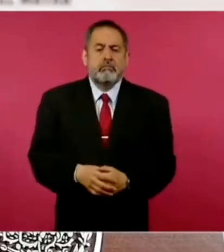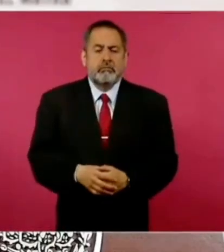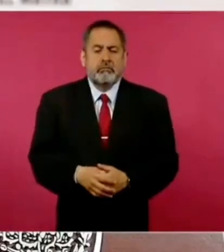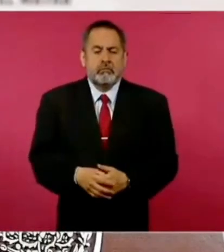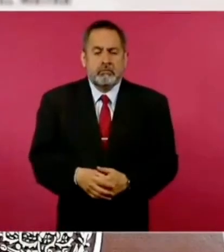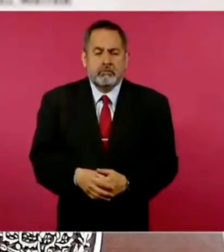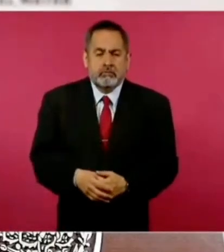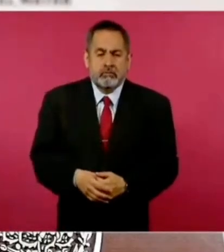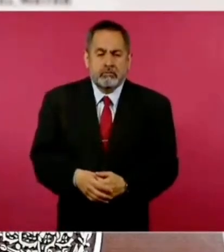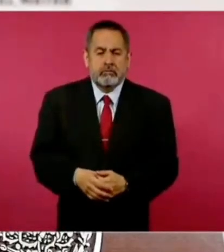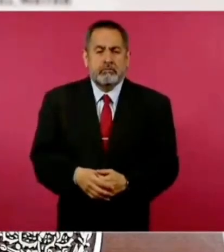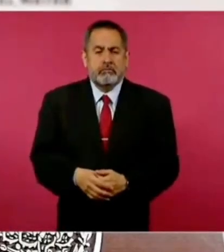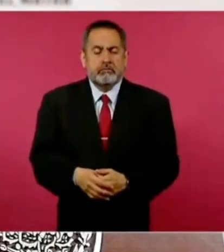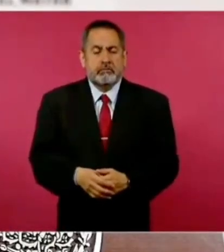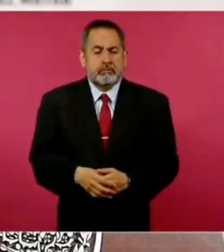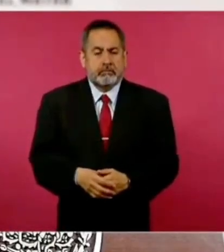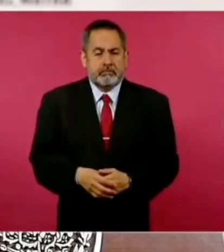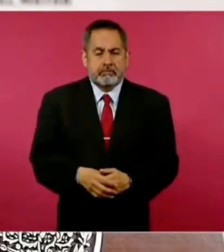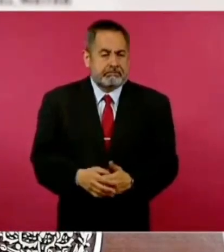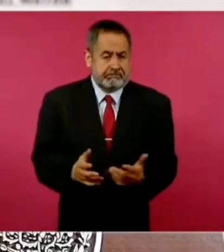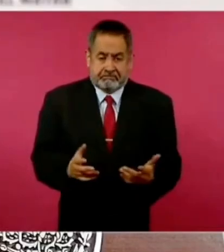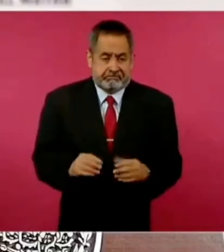O sea,